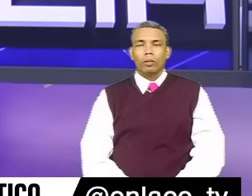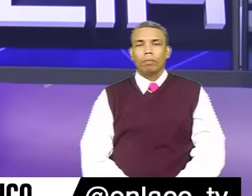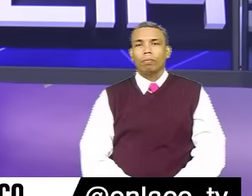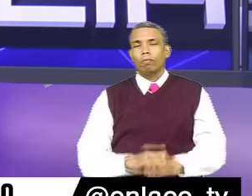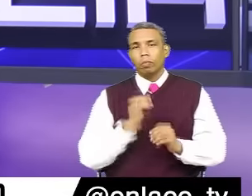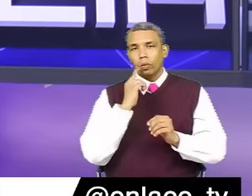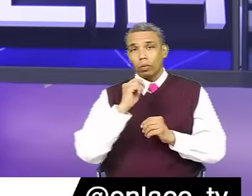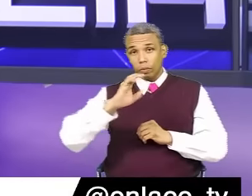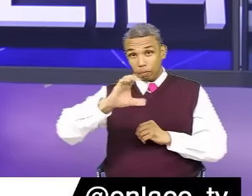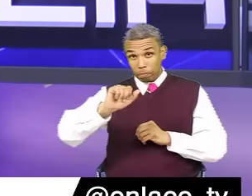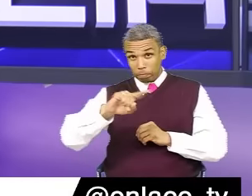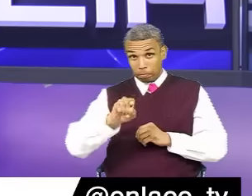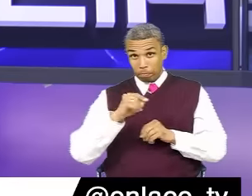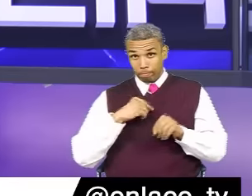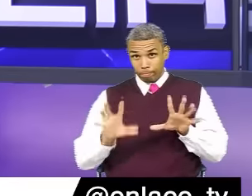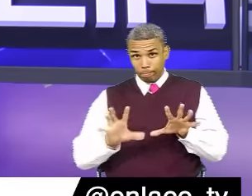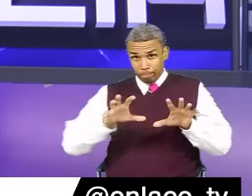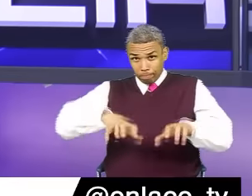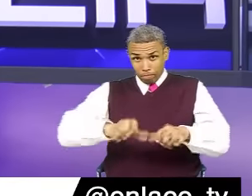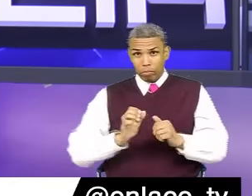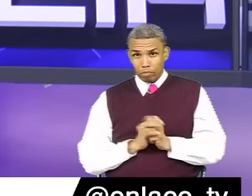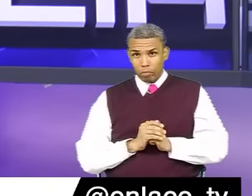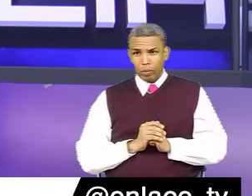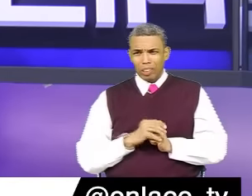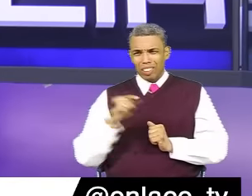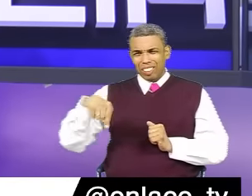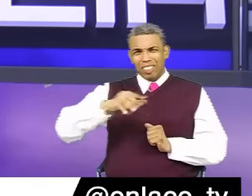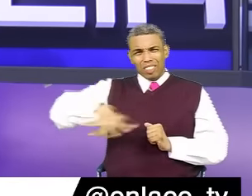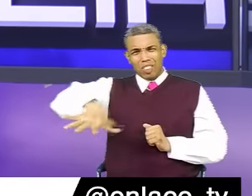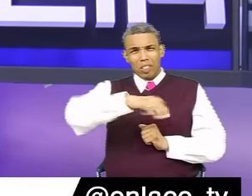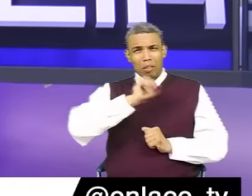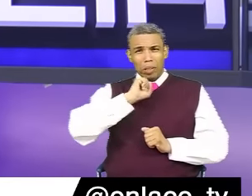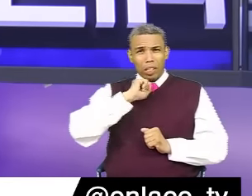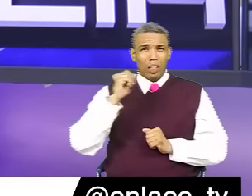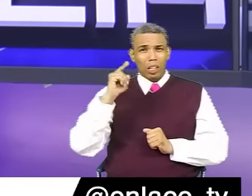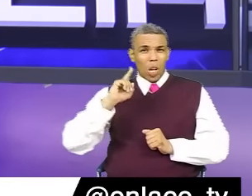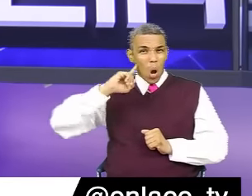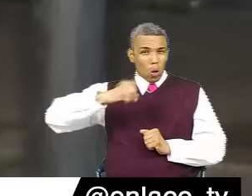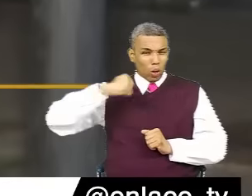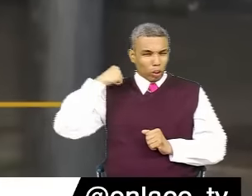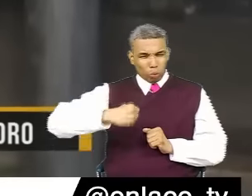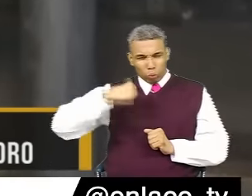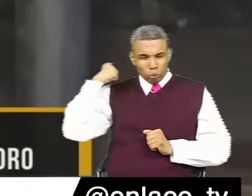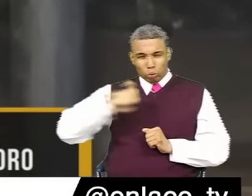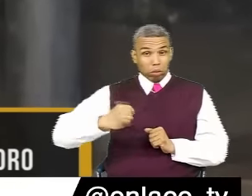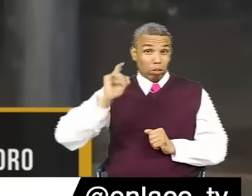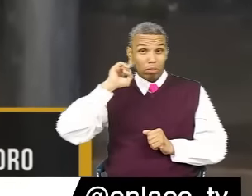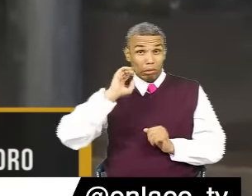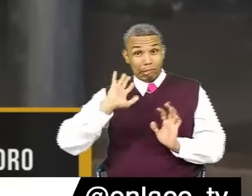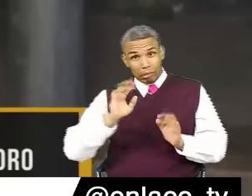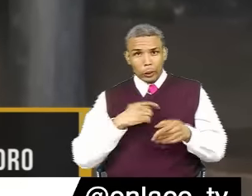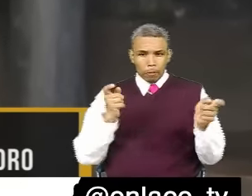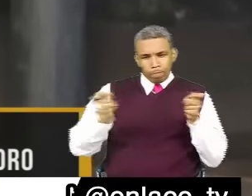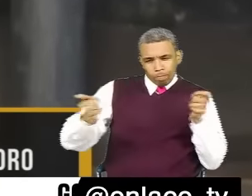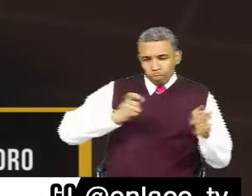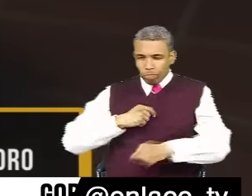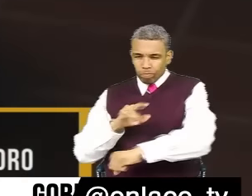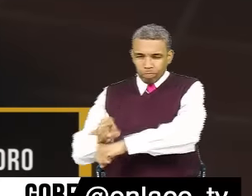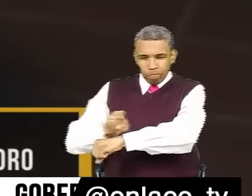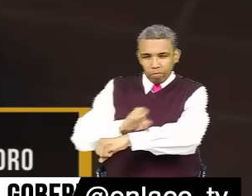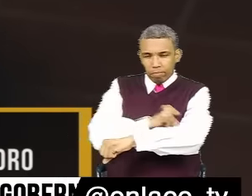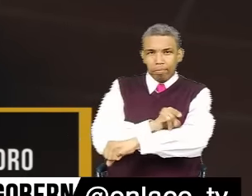CAS, adelantan operativos contra el ruido en el casco urbano de Barranca Bermeja. Operativos para el control del ruido son los que adelanta en